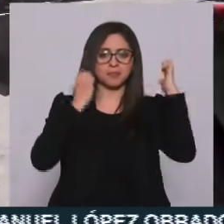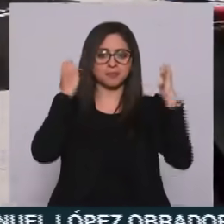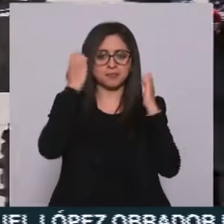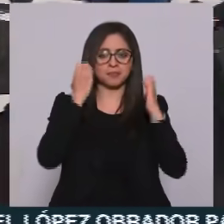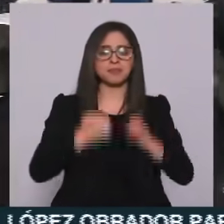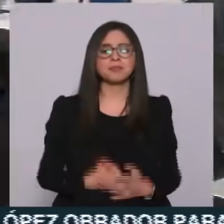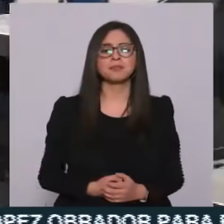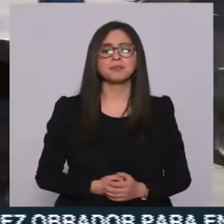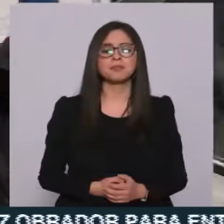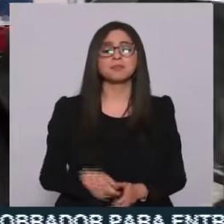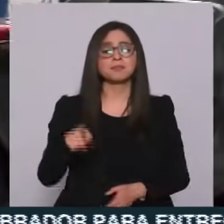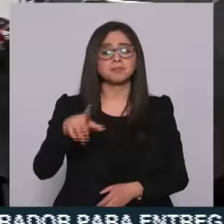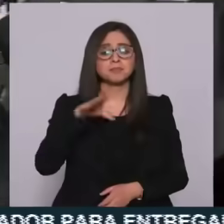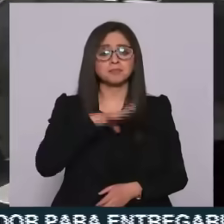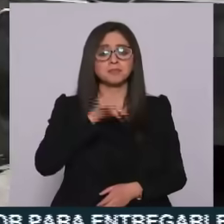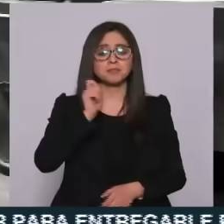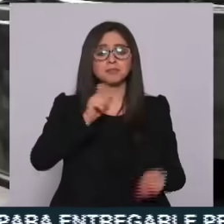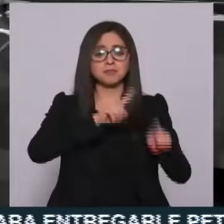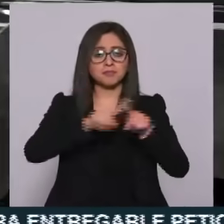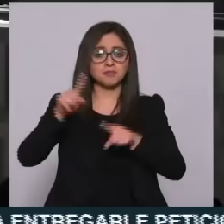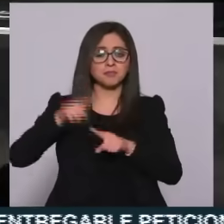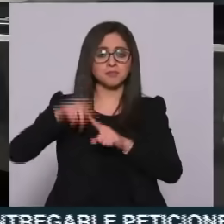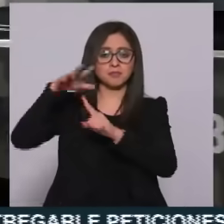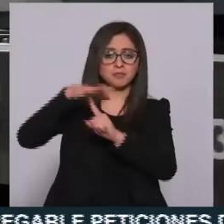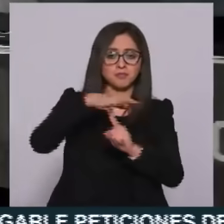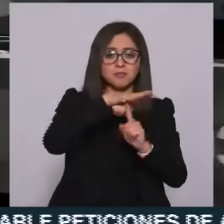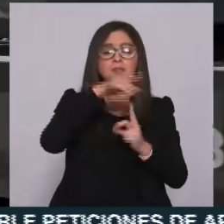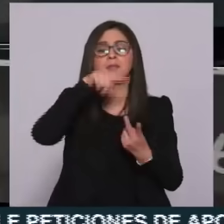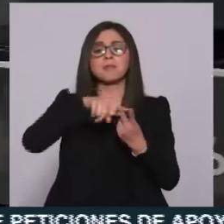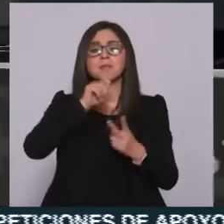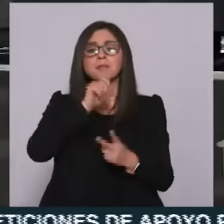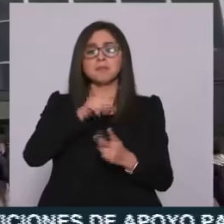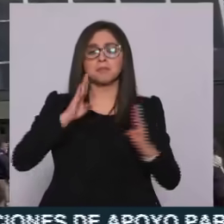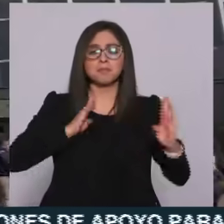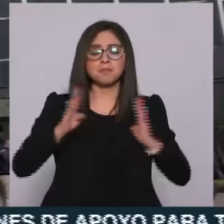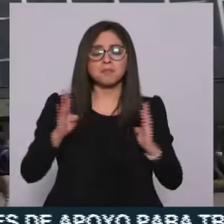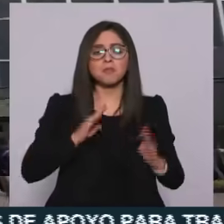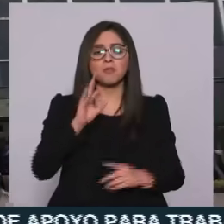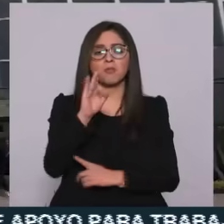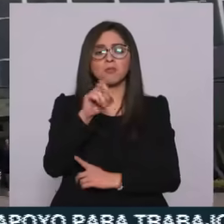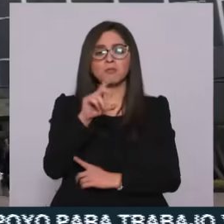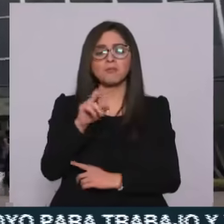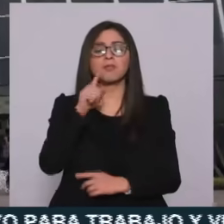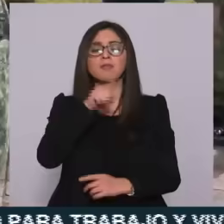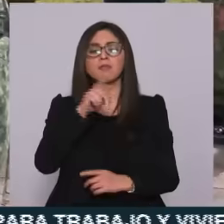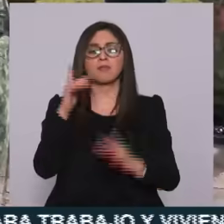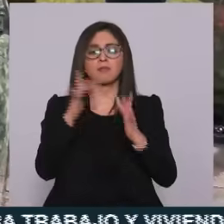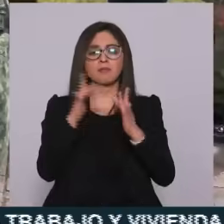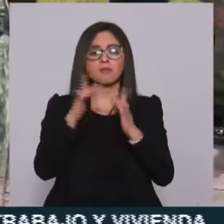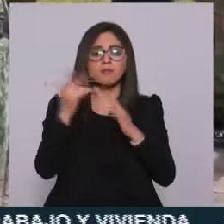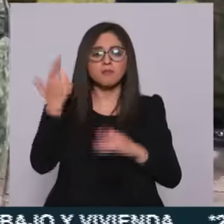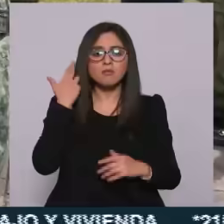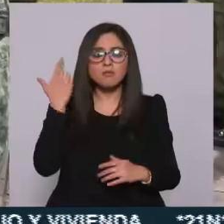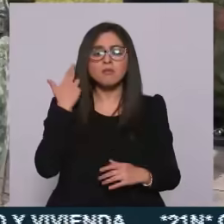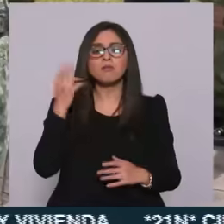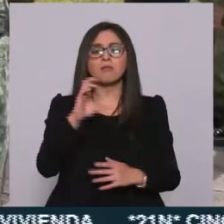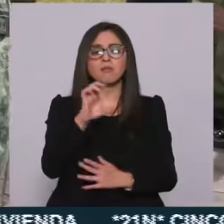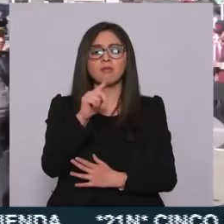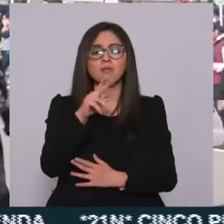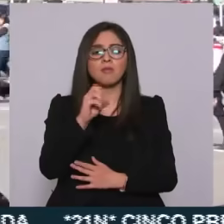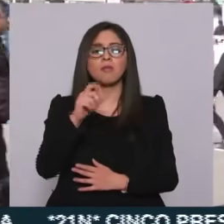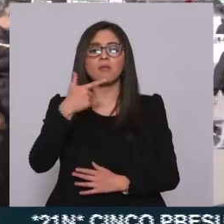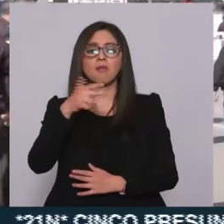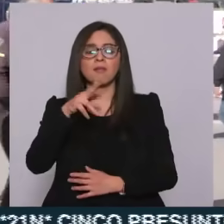La exhibición cuenta con stands de paracaidismo militar, fuerzas especiales, radiocomunicaciones, criaderos y granjas